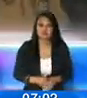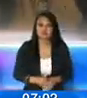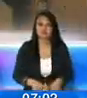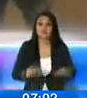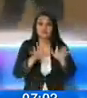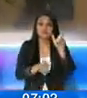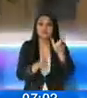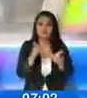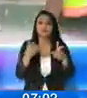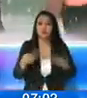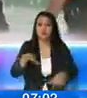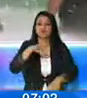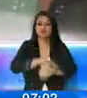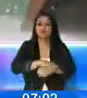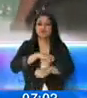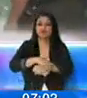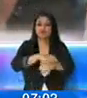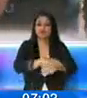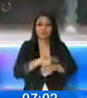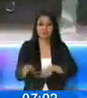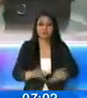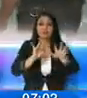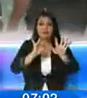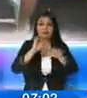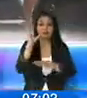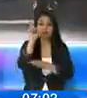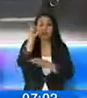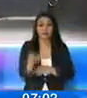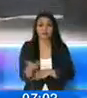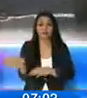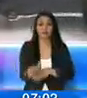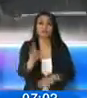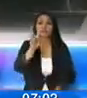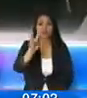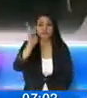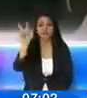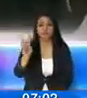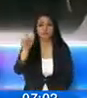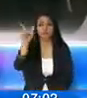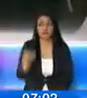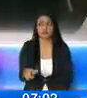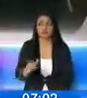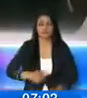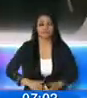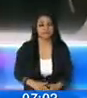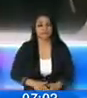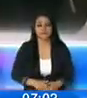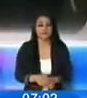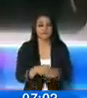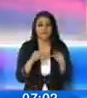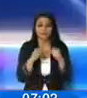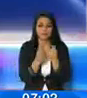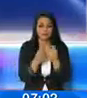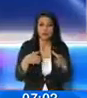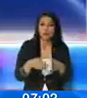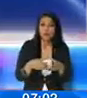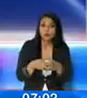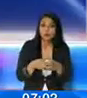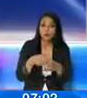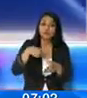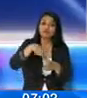9 personas detenidas, 7 colombianos y 2 venezolanos. Un grupo está integrado en su